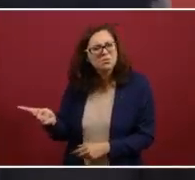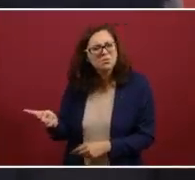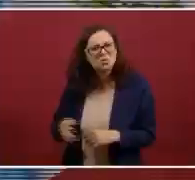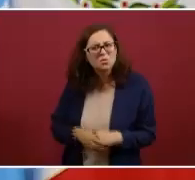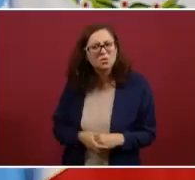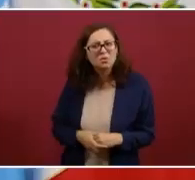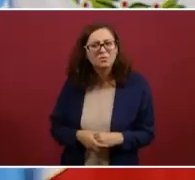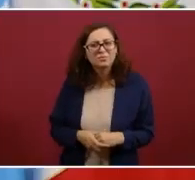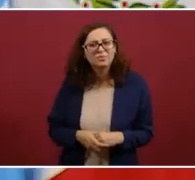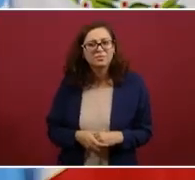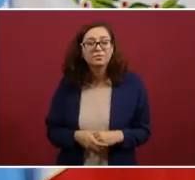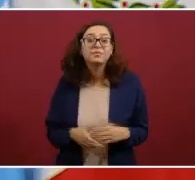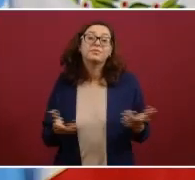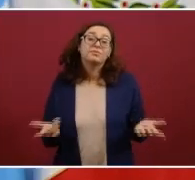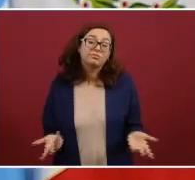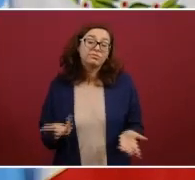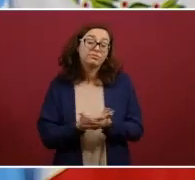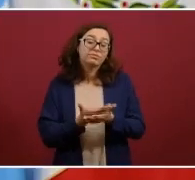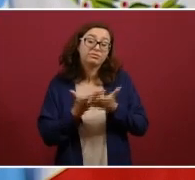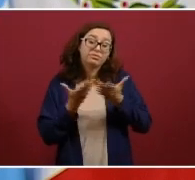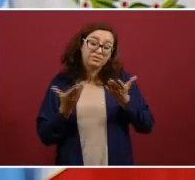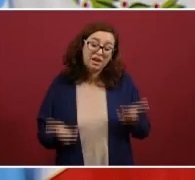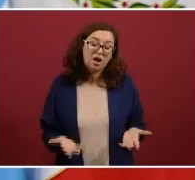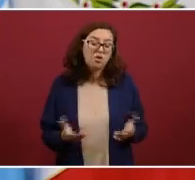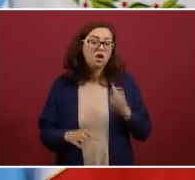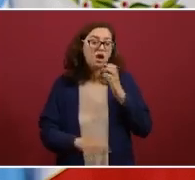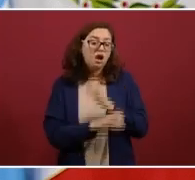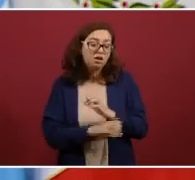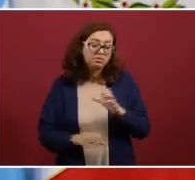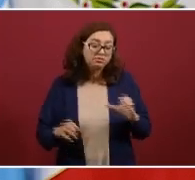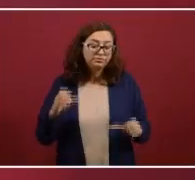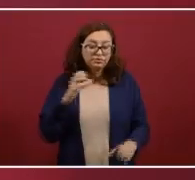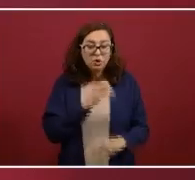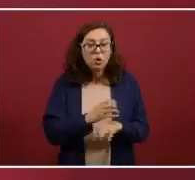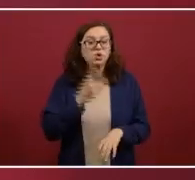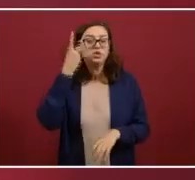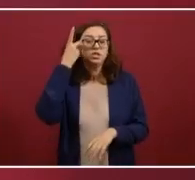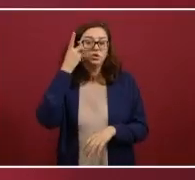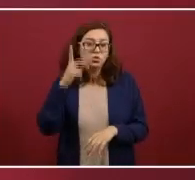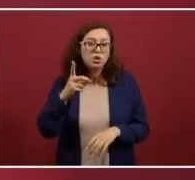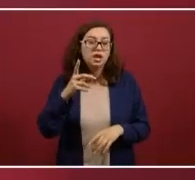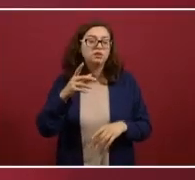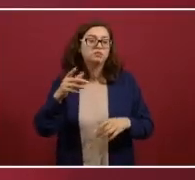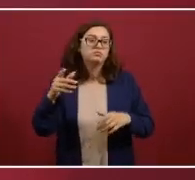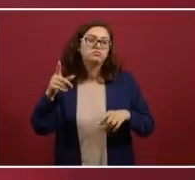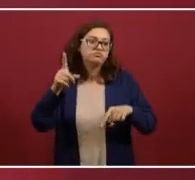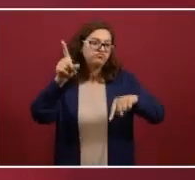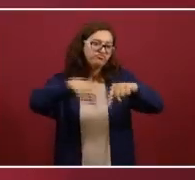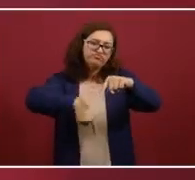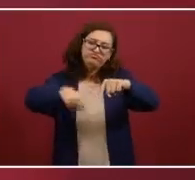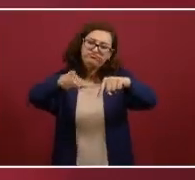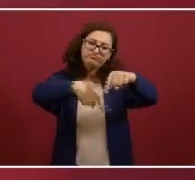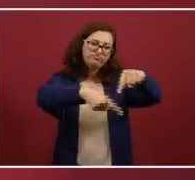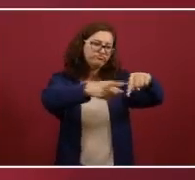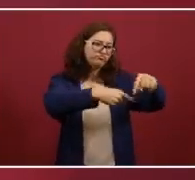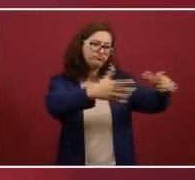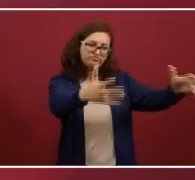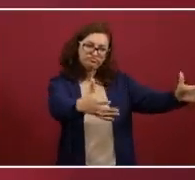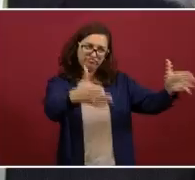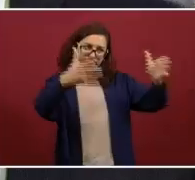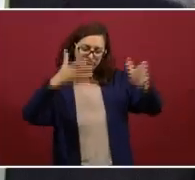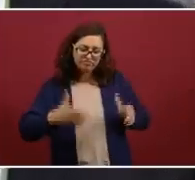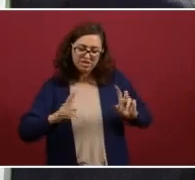entregando los bienes que se confiscan a las comunidades más pobres. Hay 2 municipios